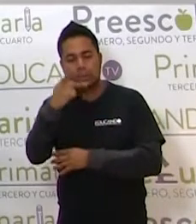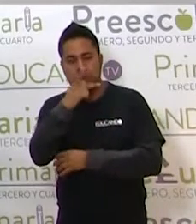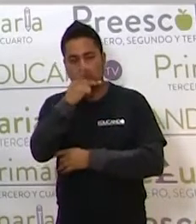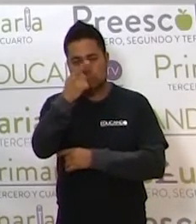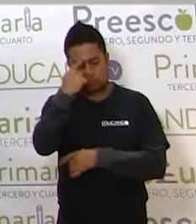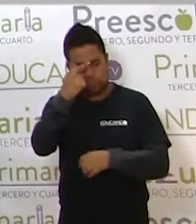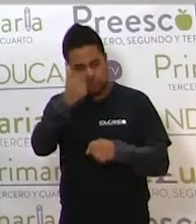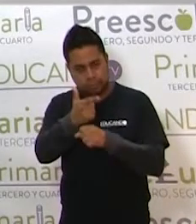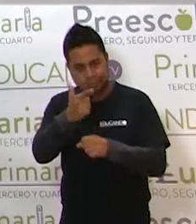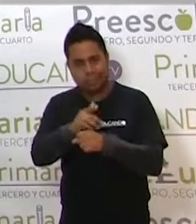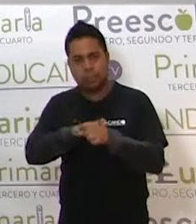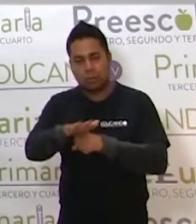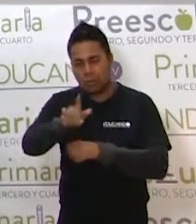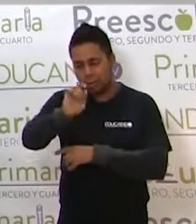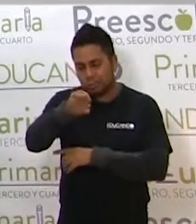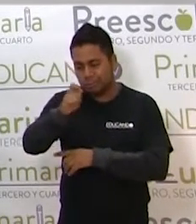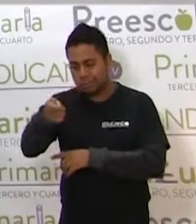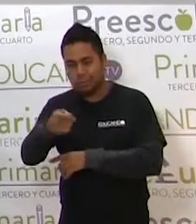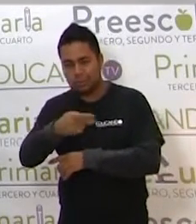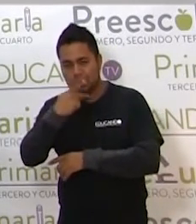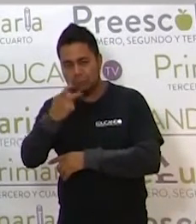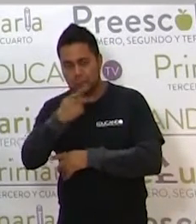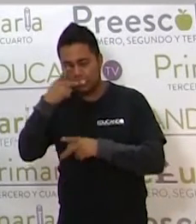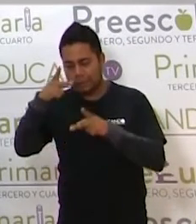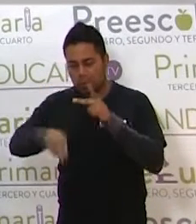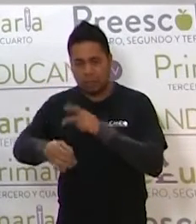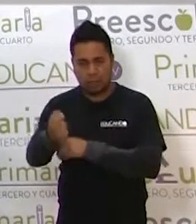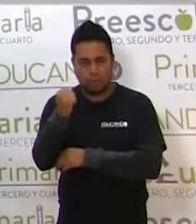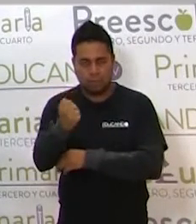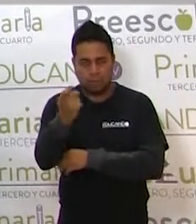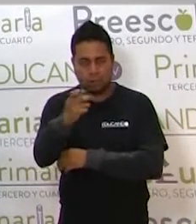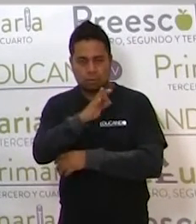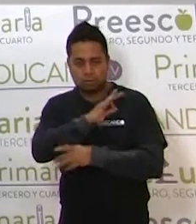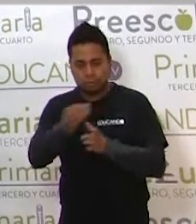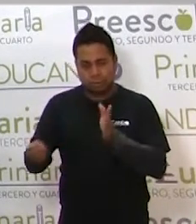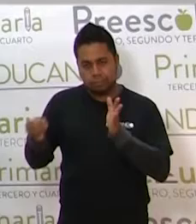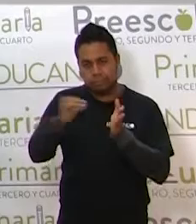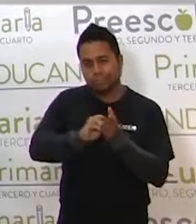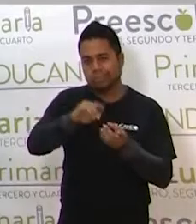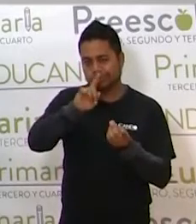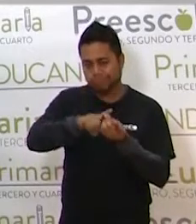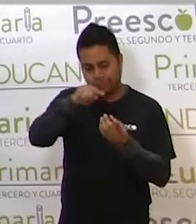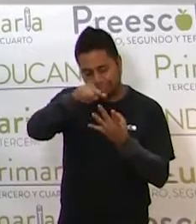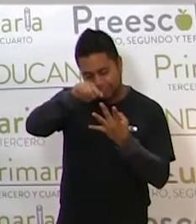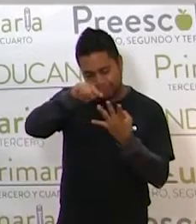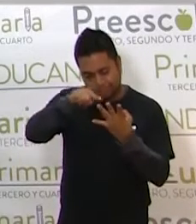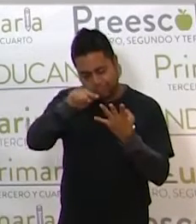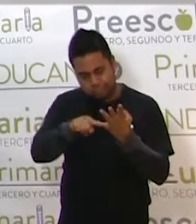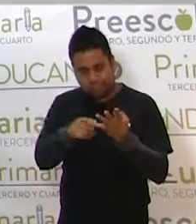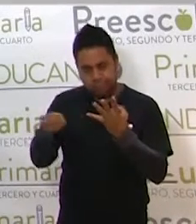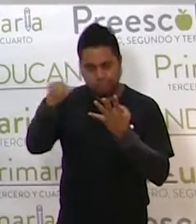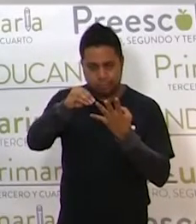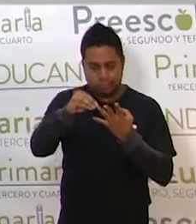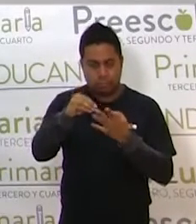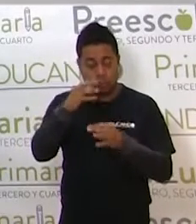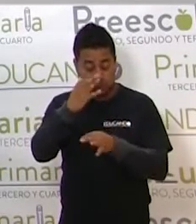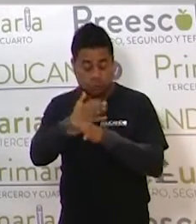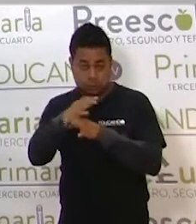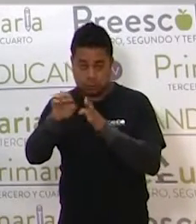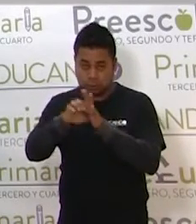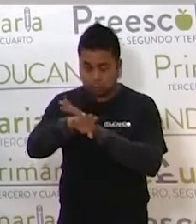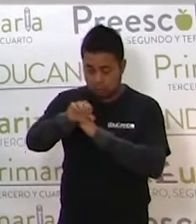la sílaba tónica la cual te va a ir a representar donde se ubica la tease en este caso